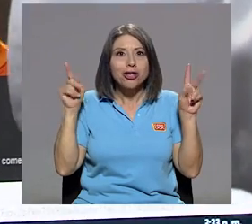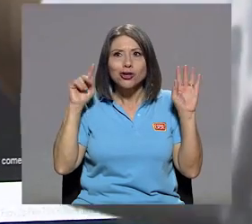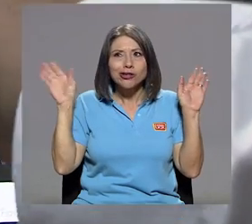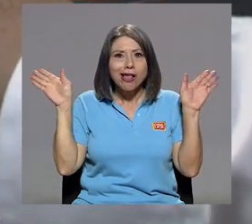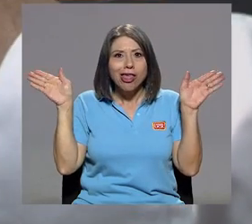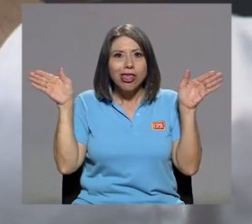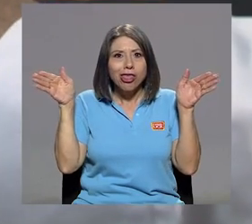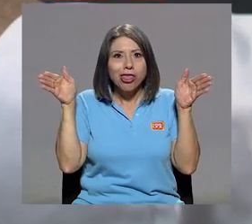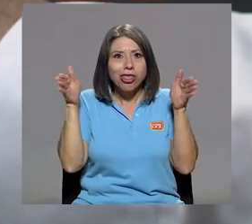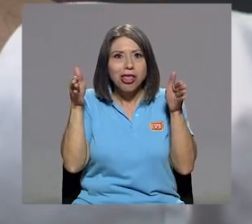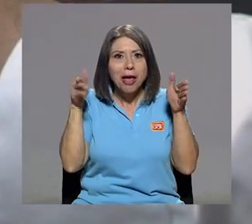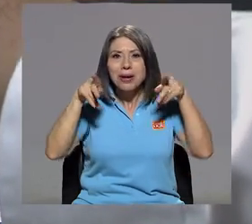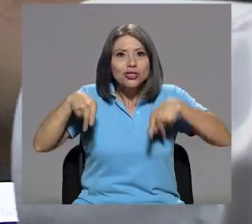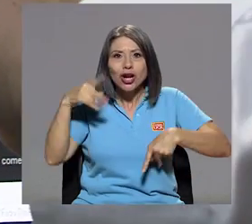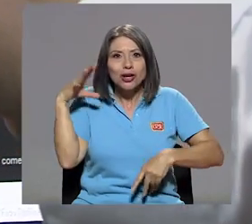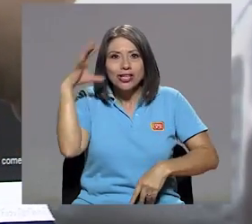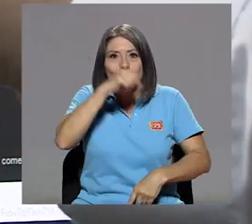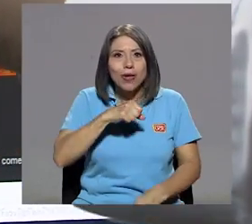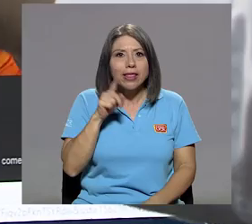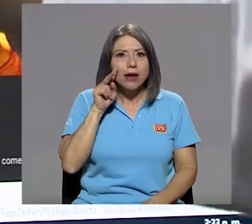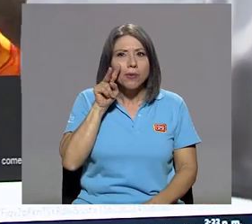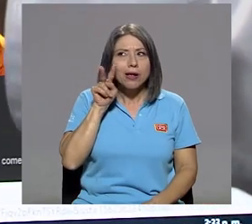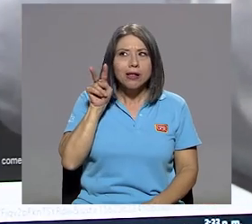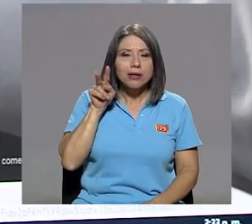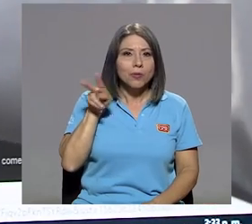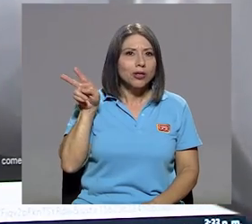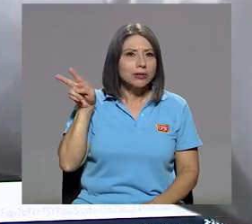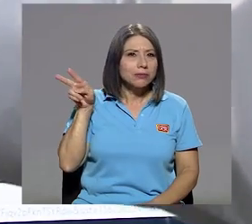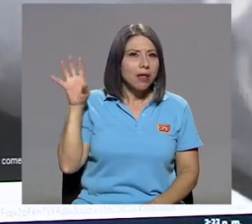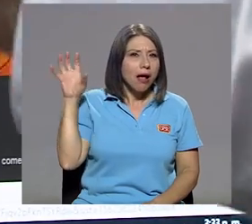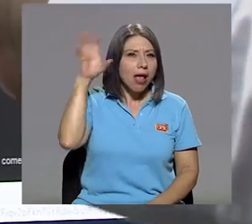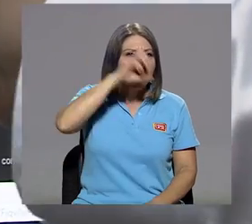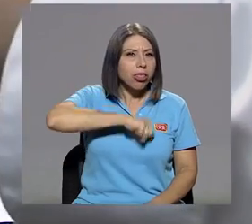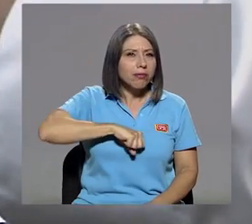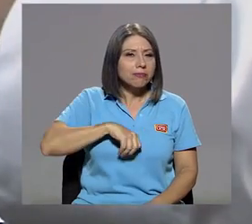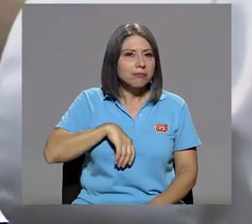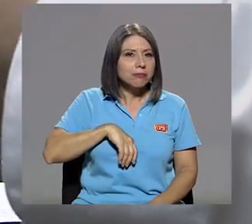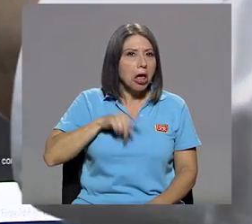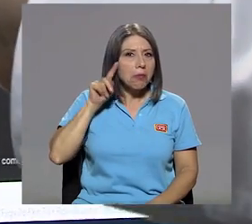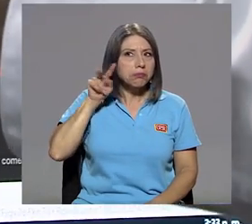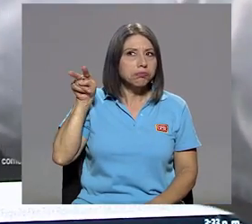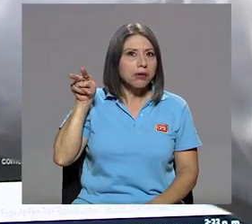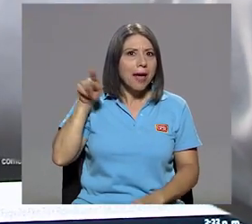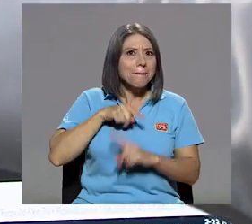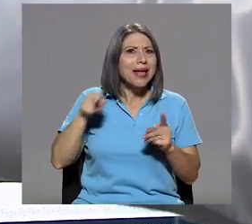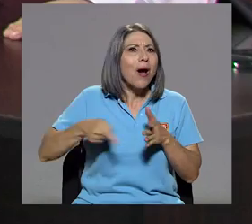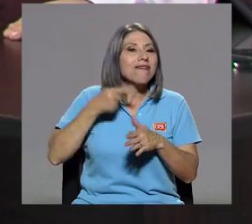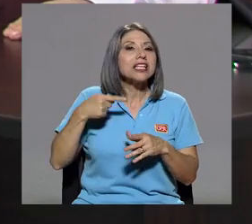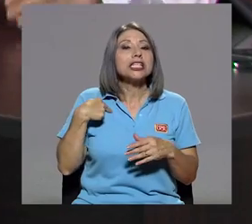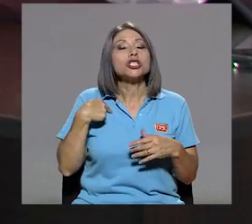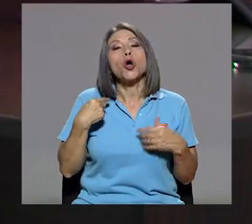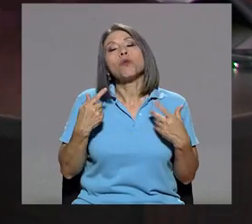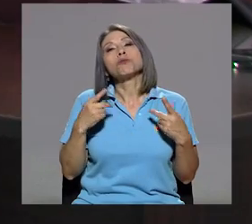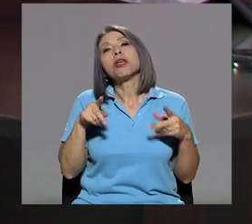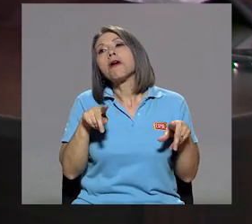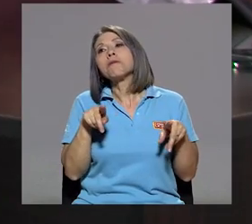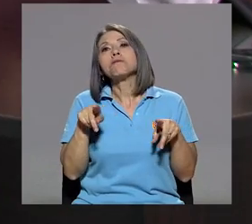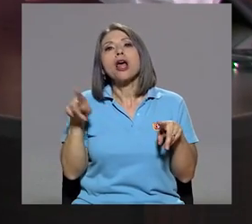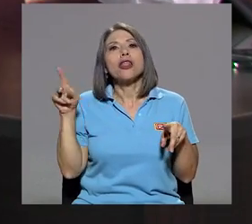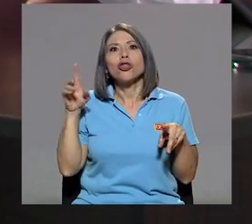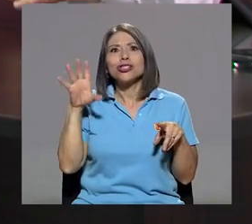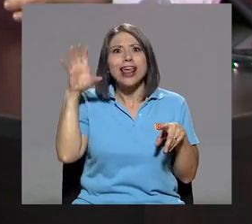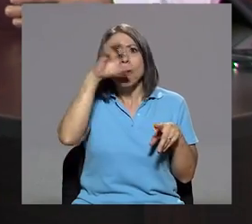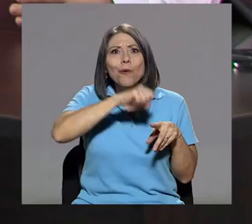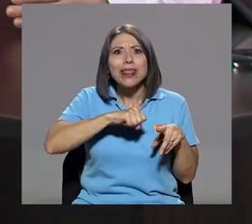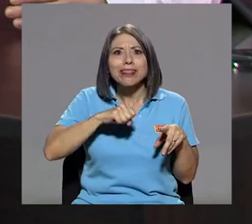llama el rabillo del ojo, ¿verdad? Entonces llega un momento, hasta que un día dice, qué raro, me salen las personas de lado y no las veo. Iba manejando